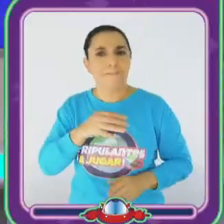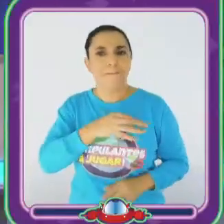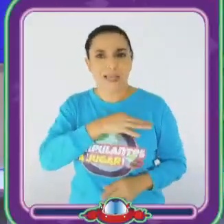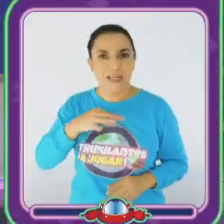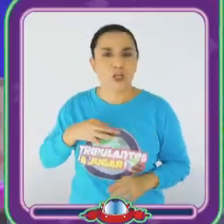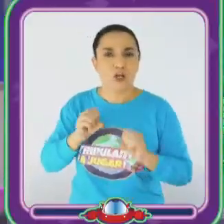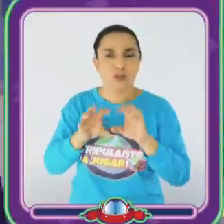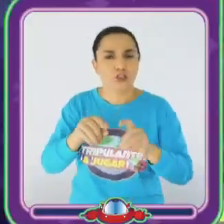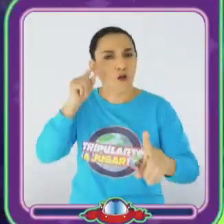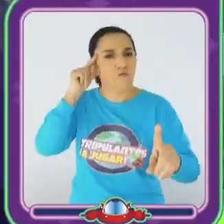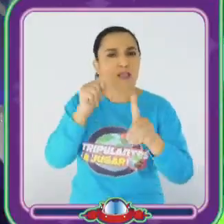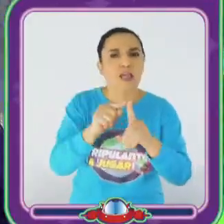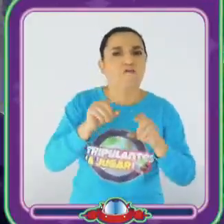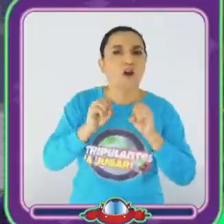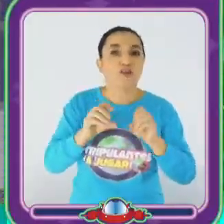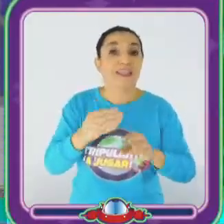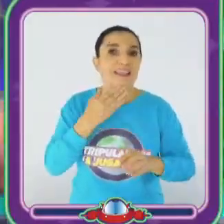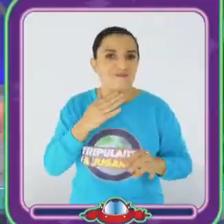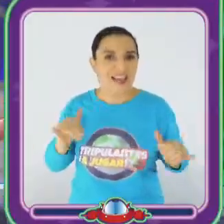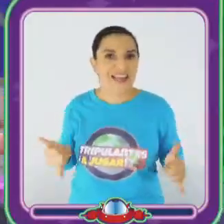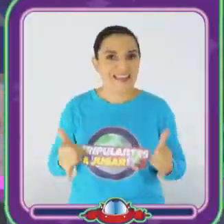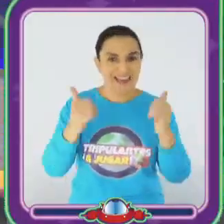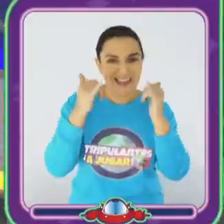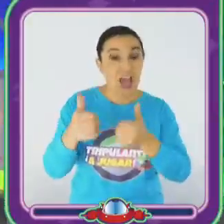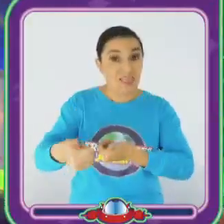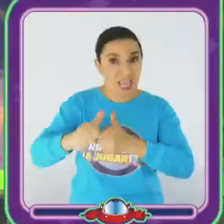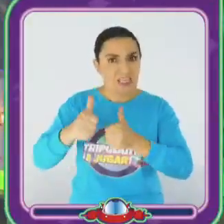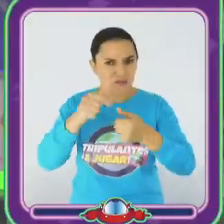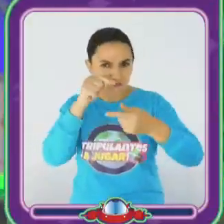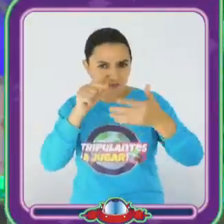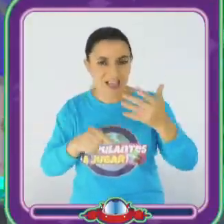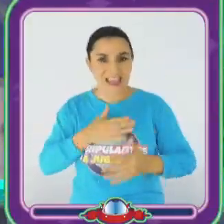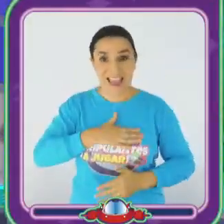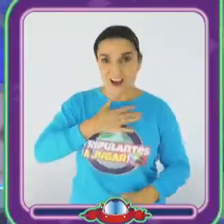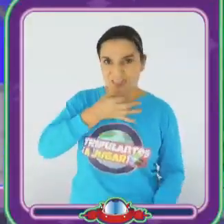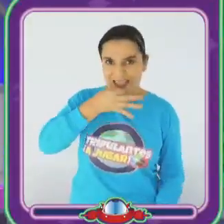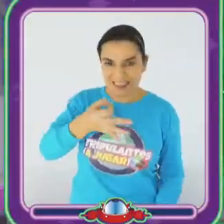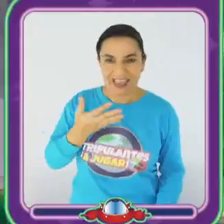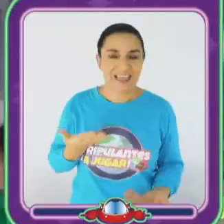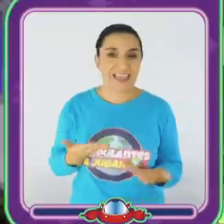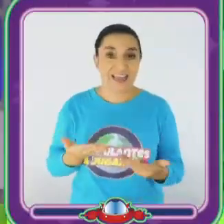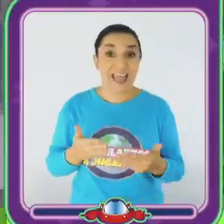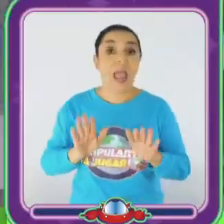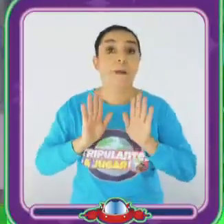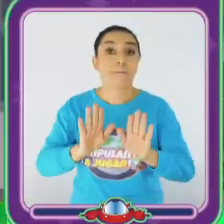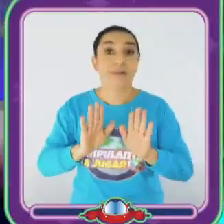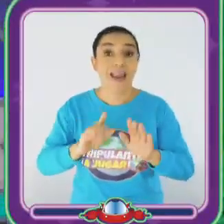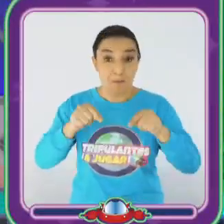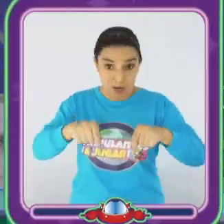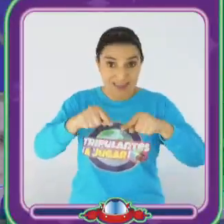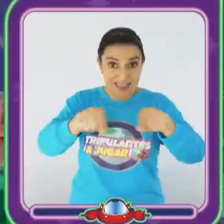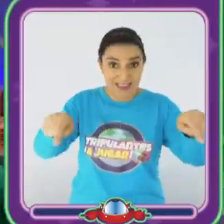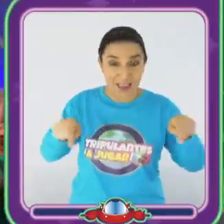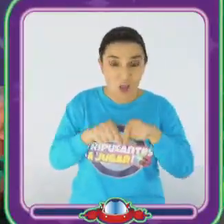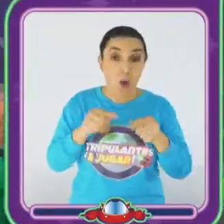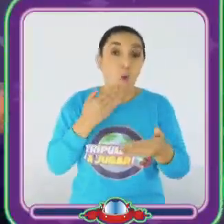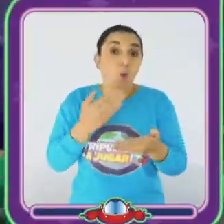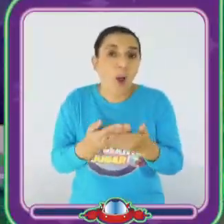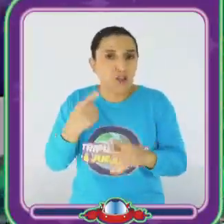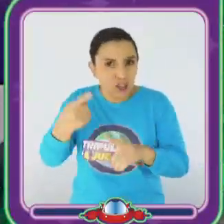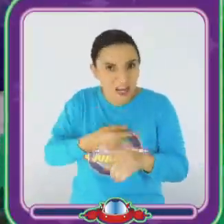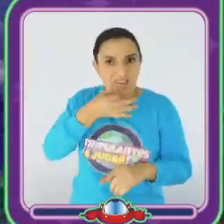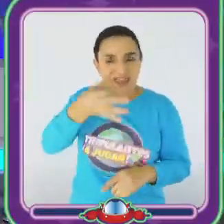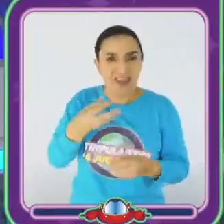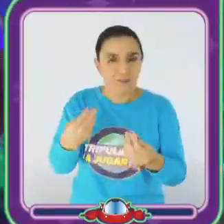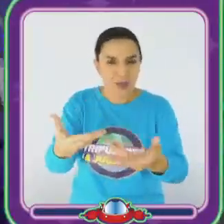de Educación que busca educar, pero también entretener a través de los desafíos. Quiero decirles que los esperamos en esta estación cuando les